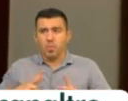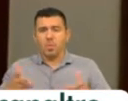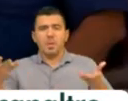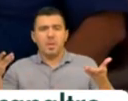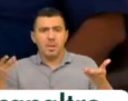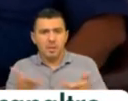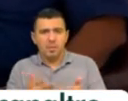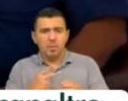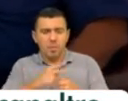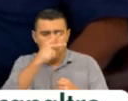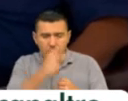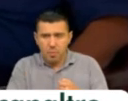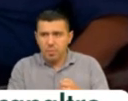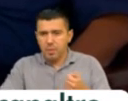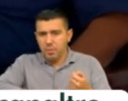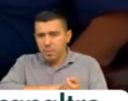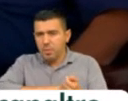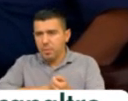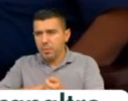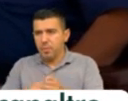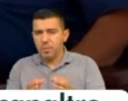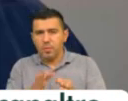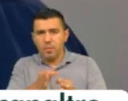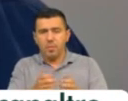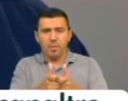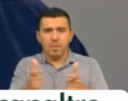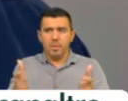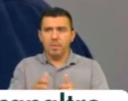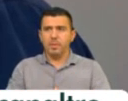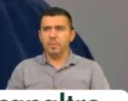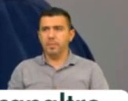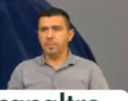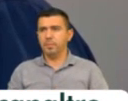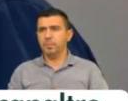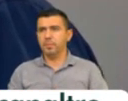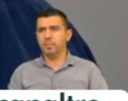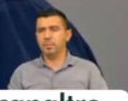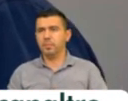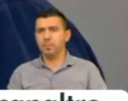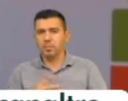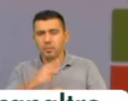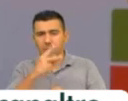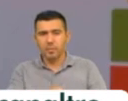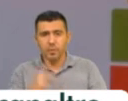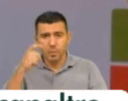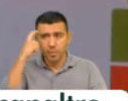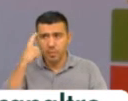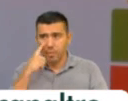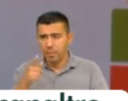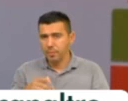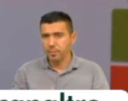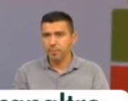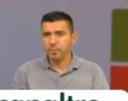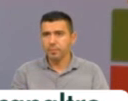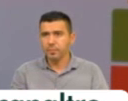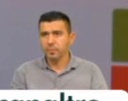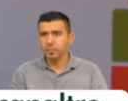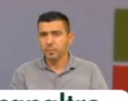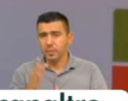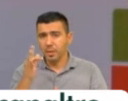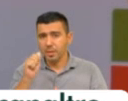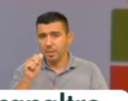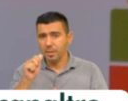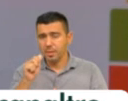desarrolla proyectos en pro del crecimiento rural. El departamento a través de nuestro gobernador, el doctor Didier Alberto Tavera,